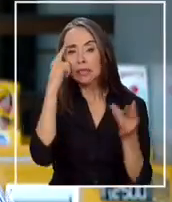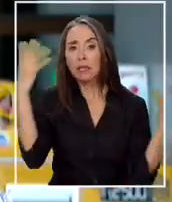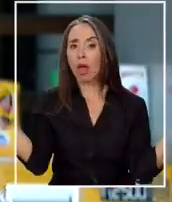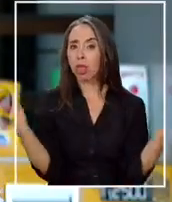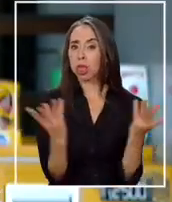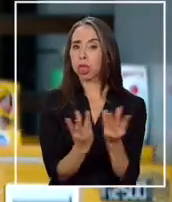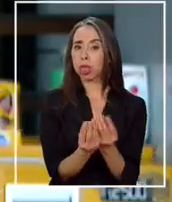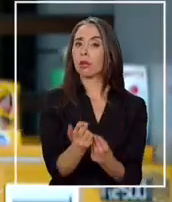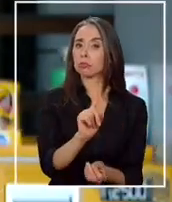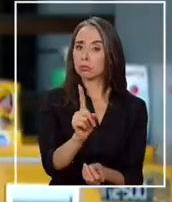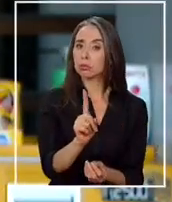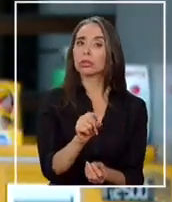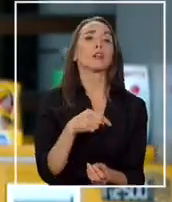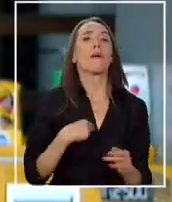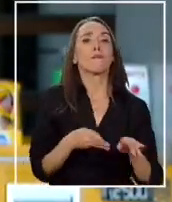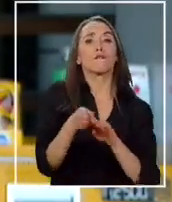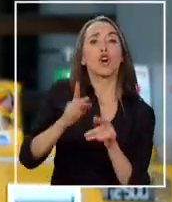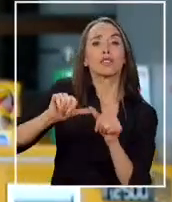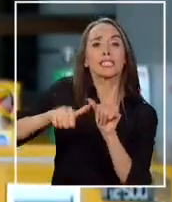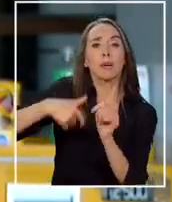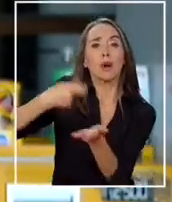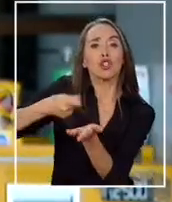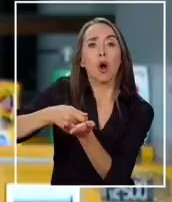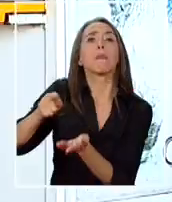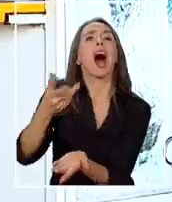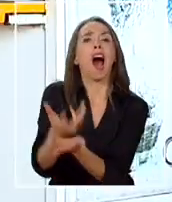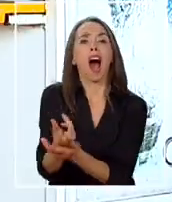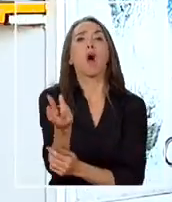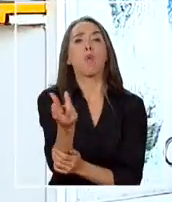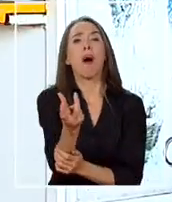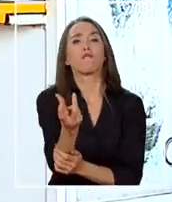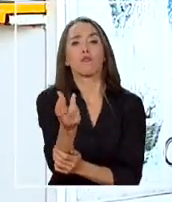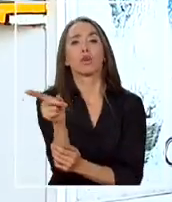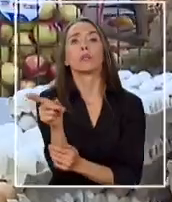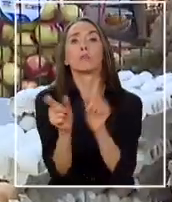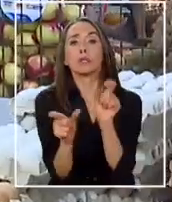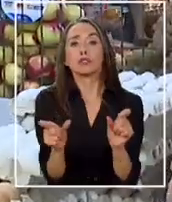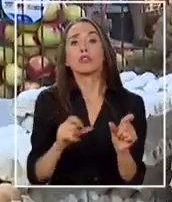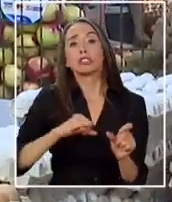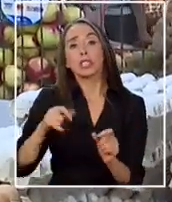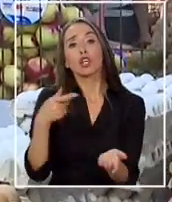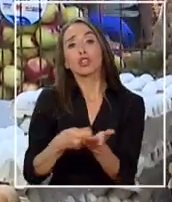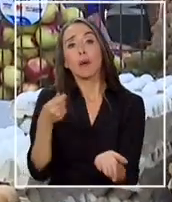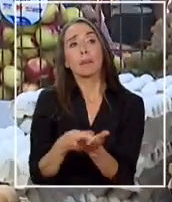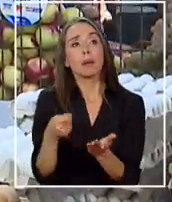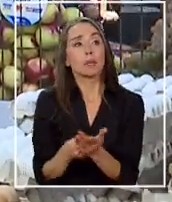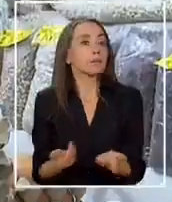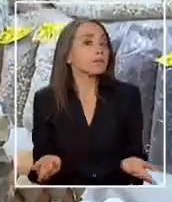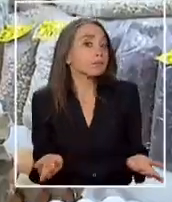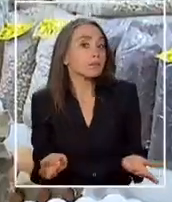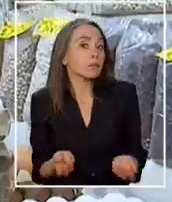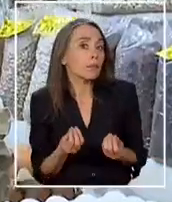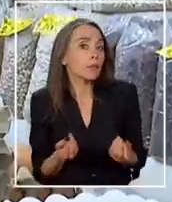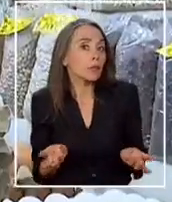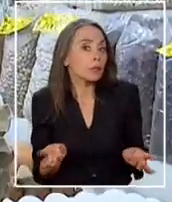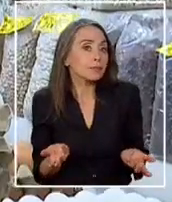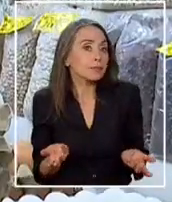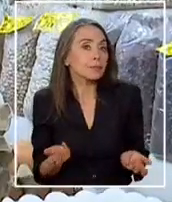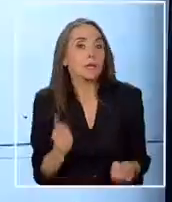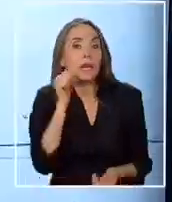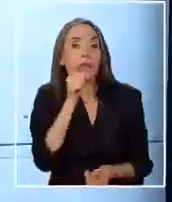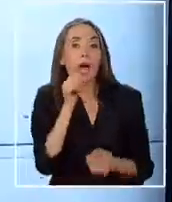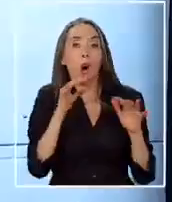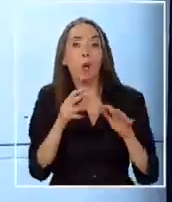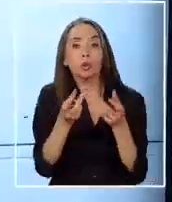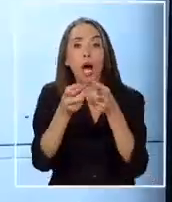desabastecimiento, porque en los lugares que uno va siempre hay huevos. Y la gente sigue comprando. Es que en el uso